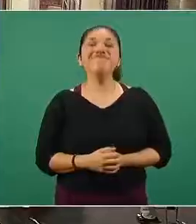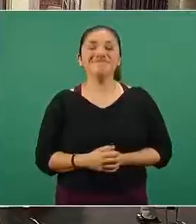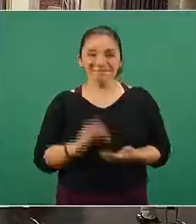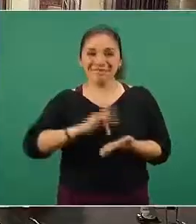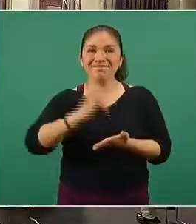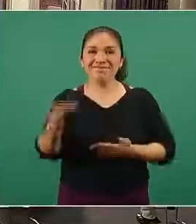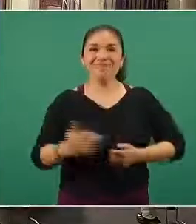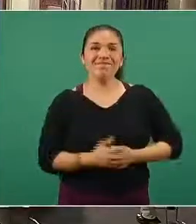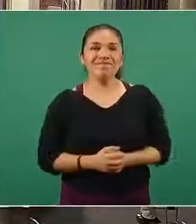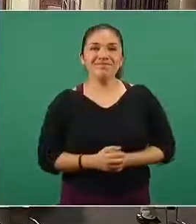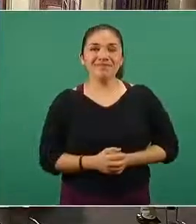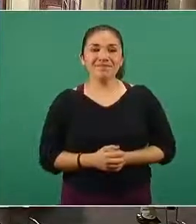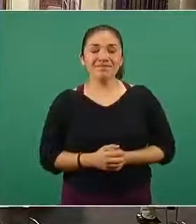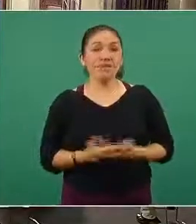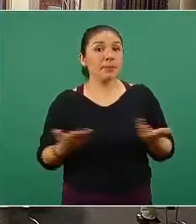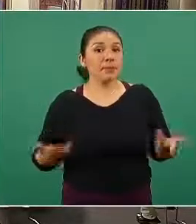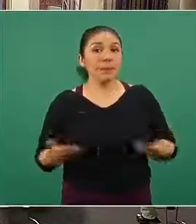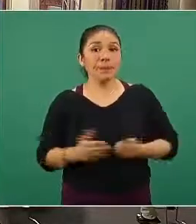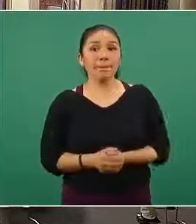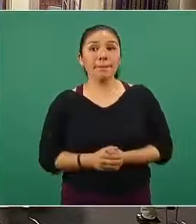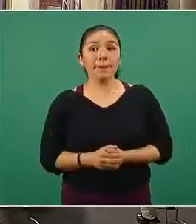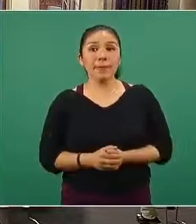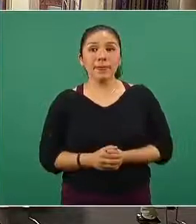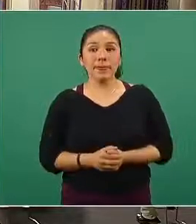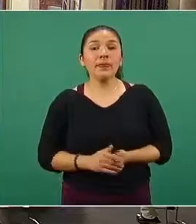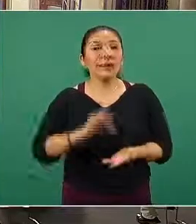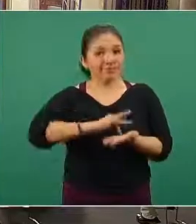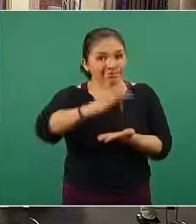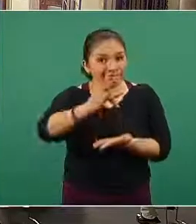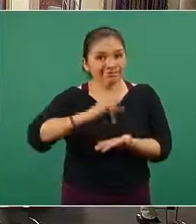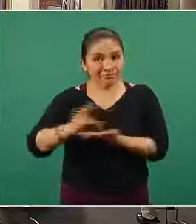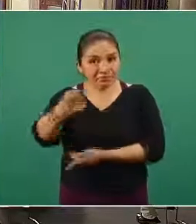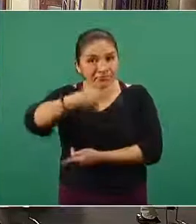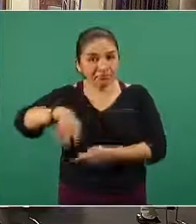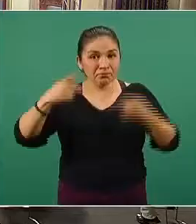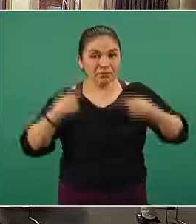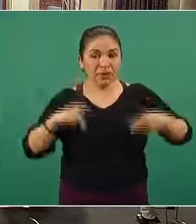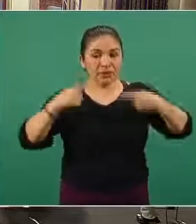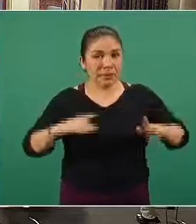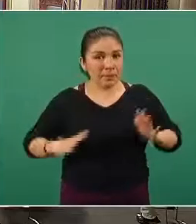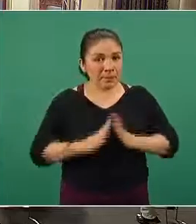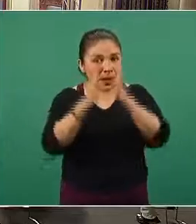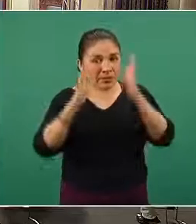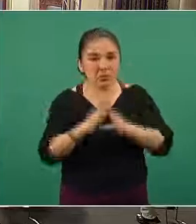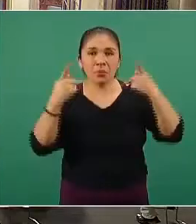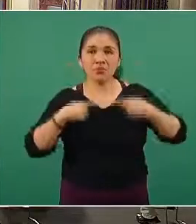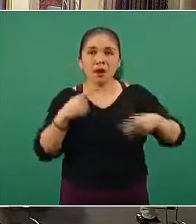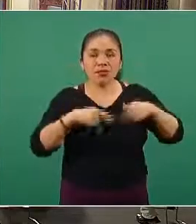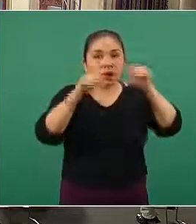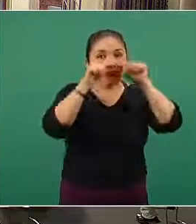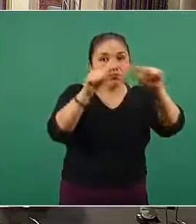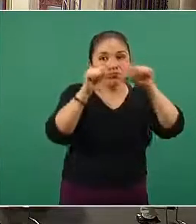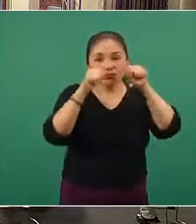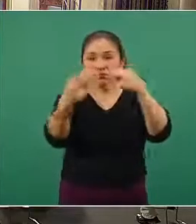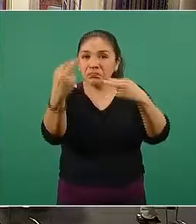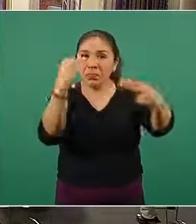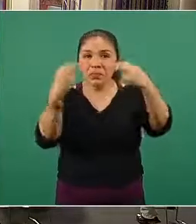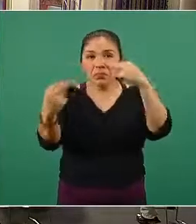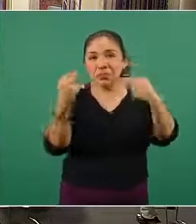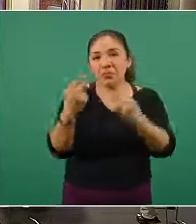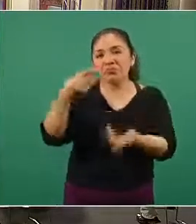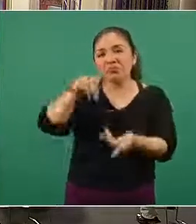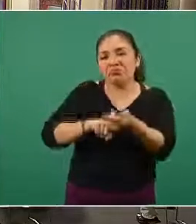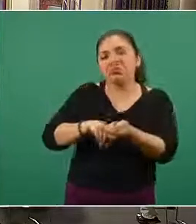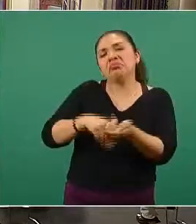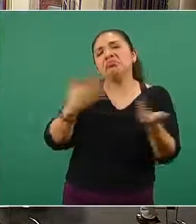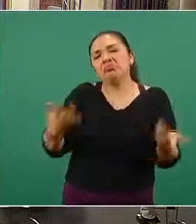Muchas gracias. Pues agradecemos su participación a todos los seguidores que nos están siguiendo